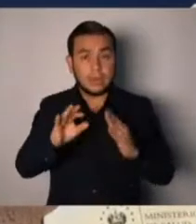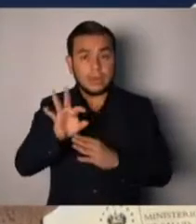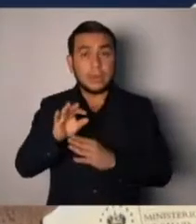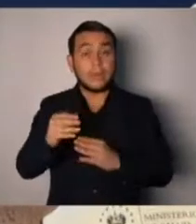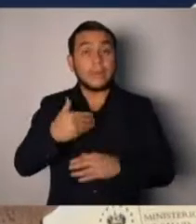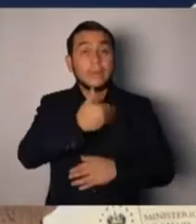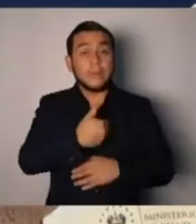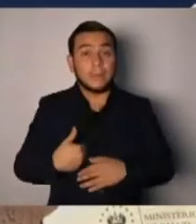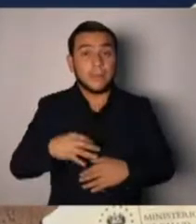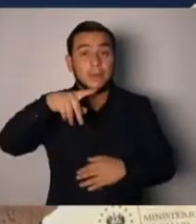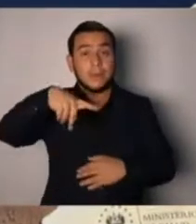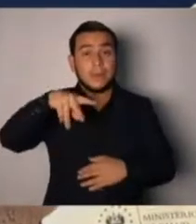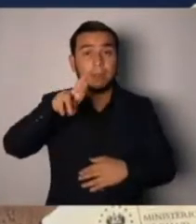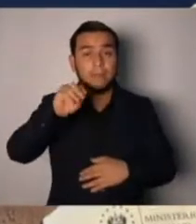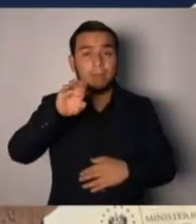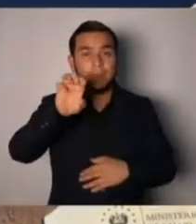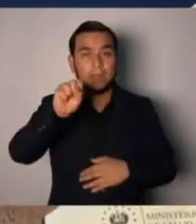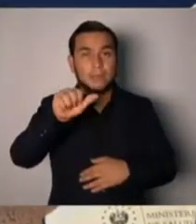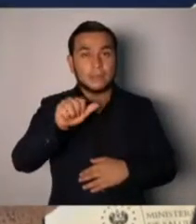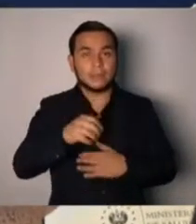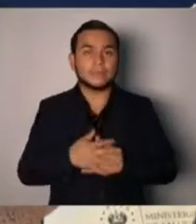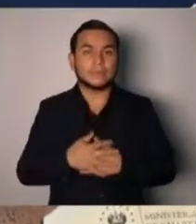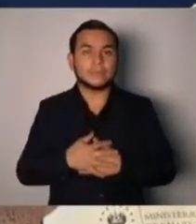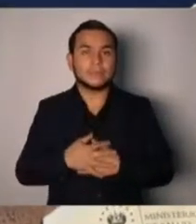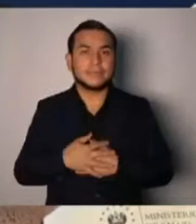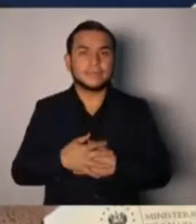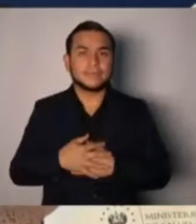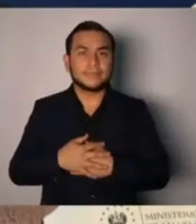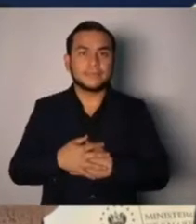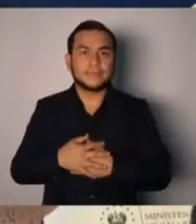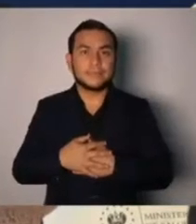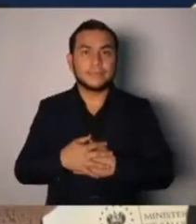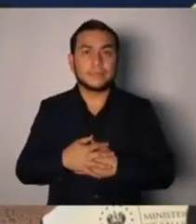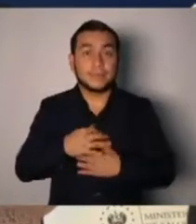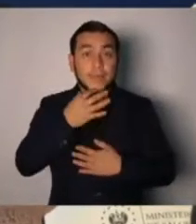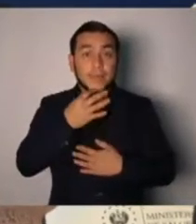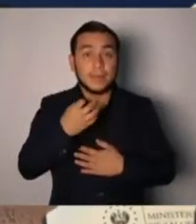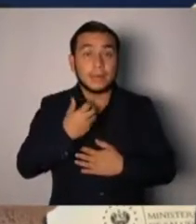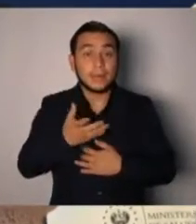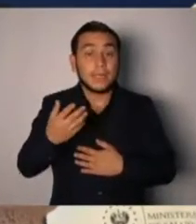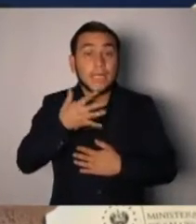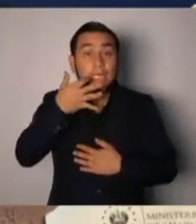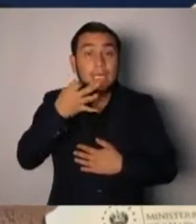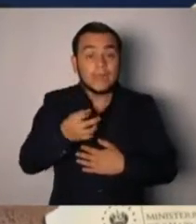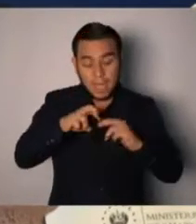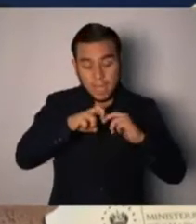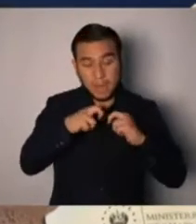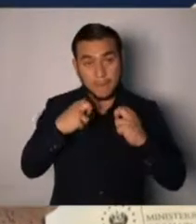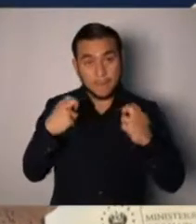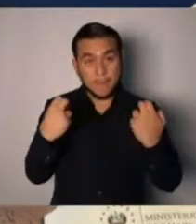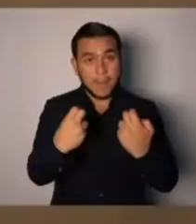de voto no lo reconoce por las máscaras pero yo no estaba en una mesa y que incluyan a la ministra de